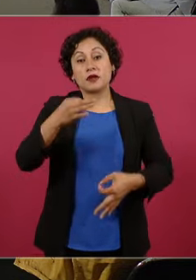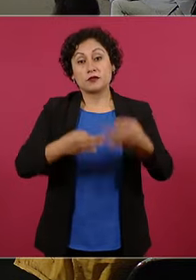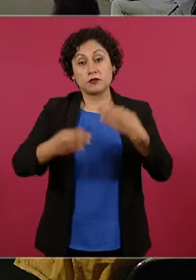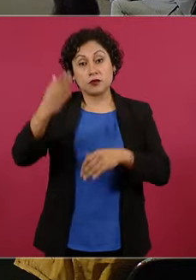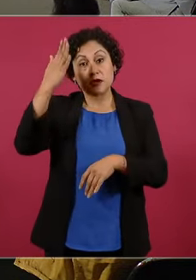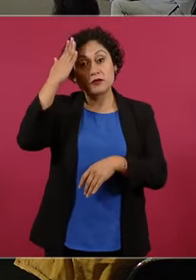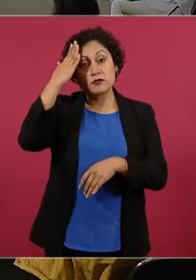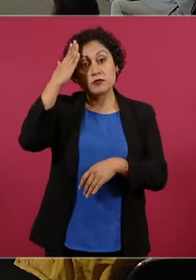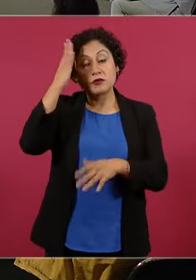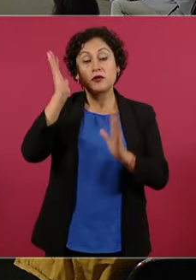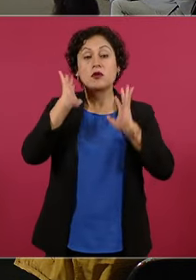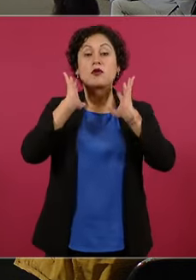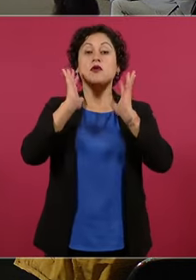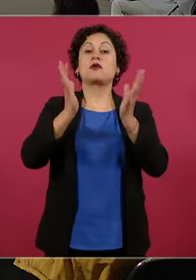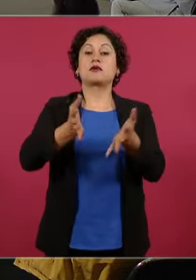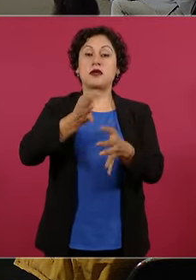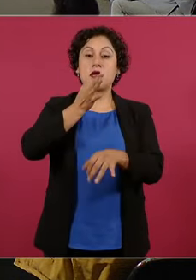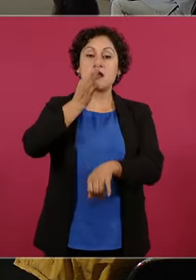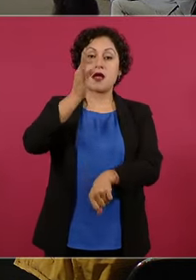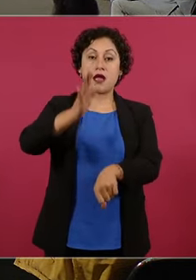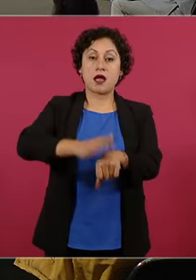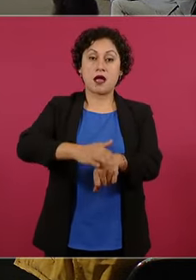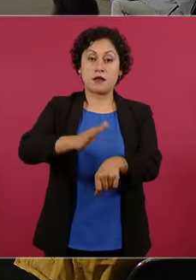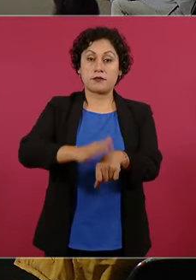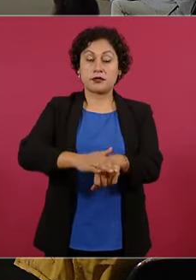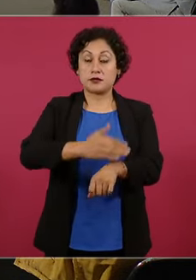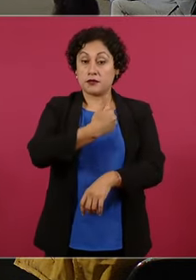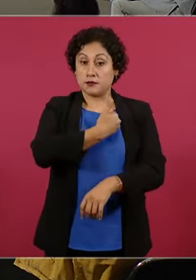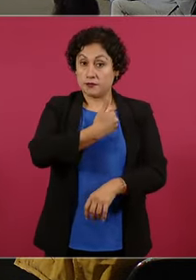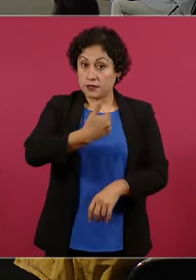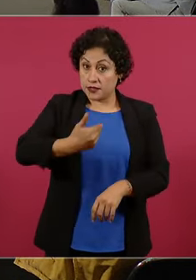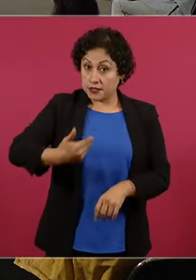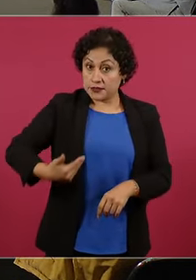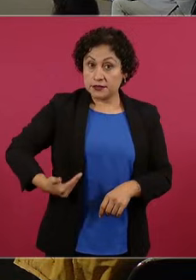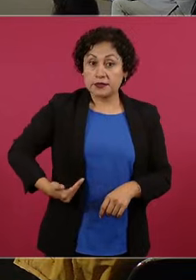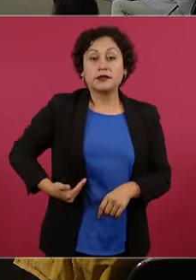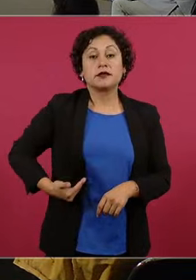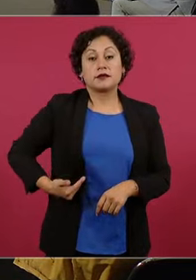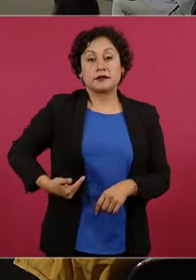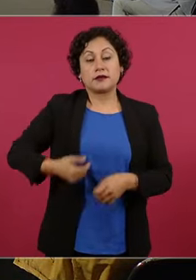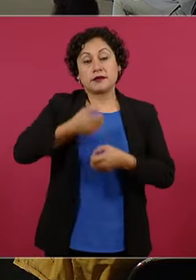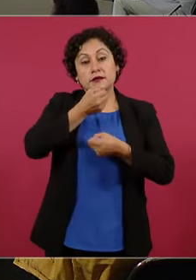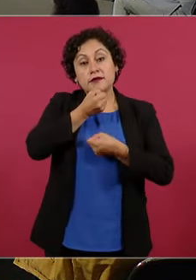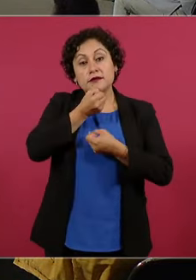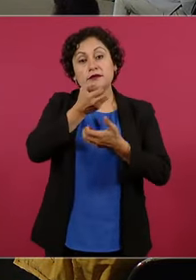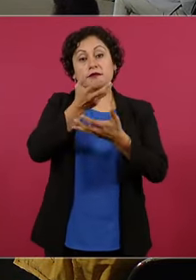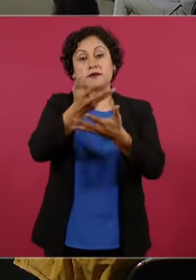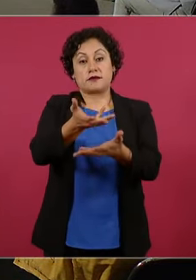válidamente ni debe realizar expresiones